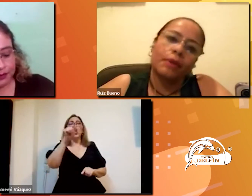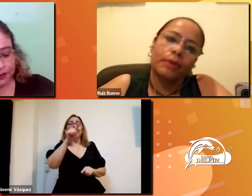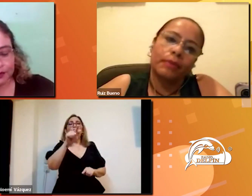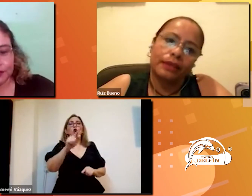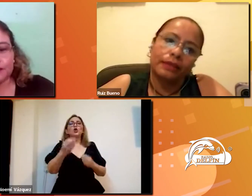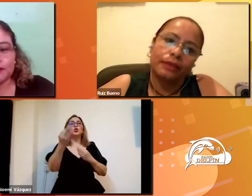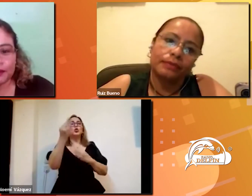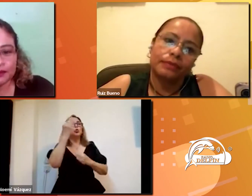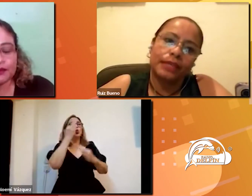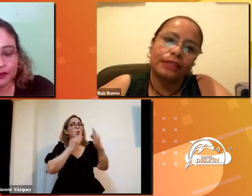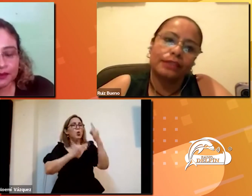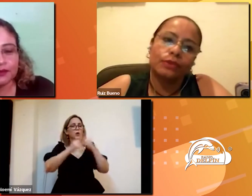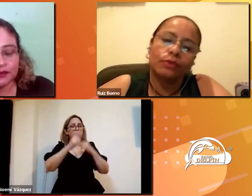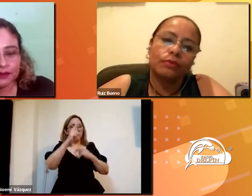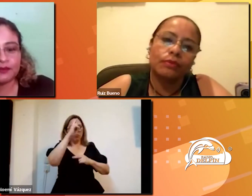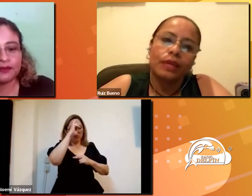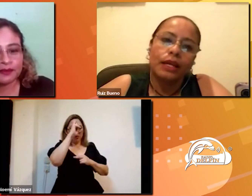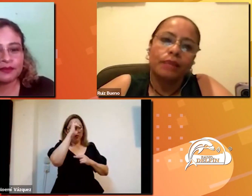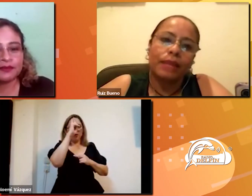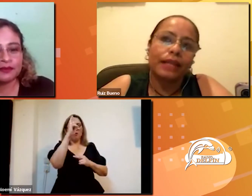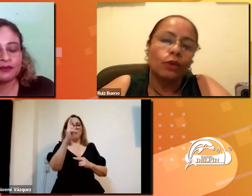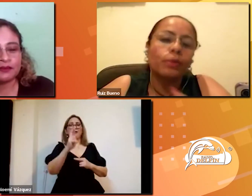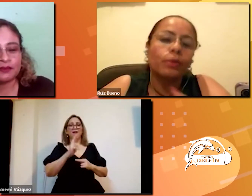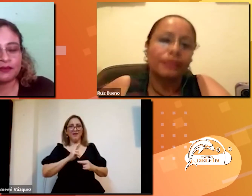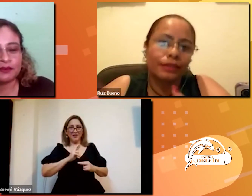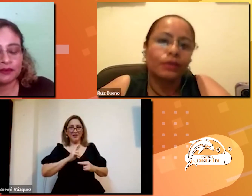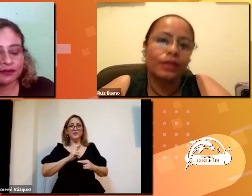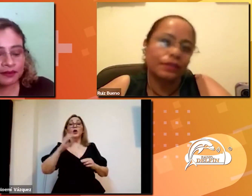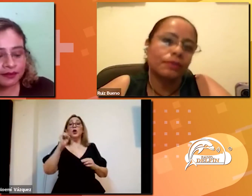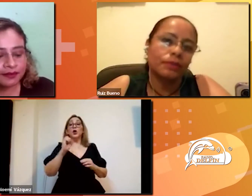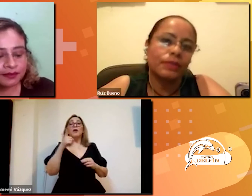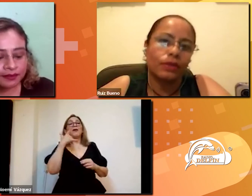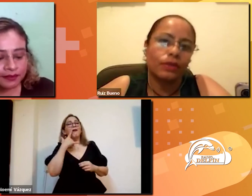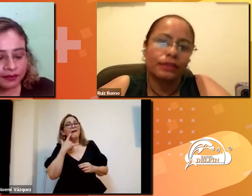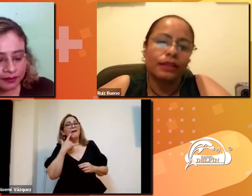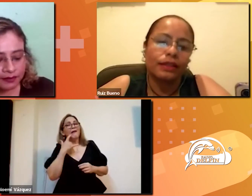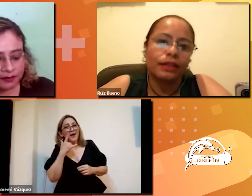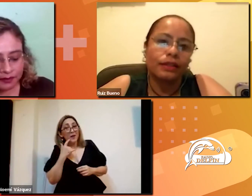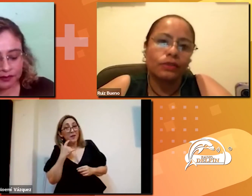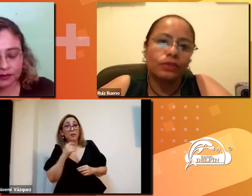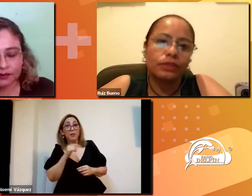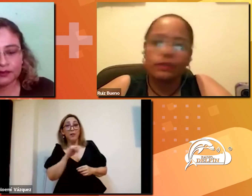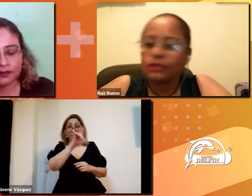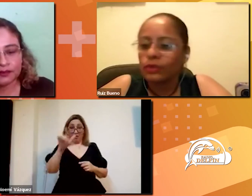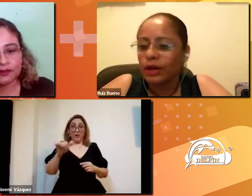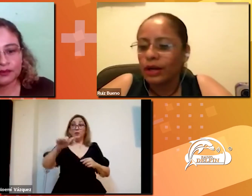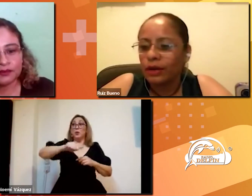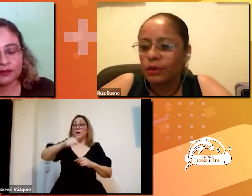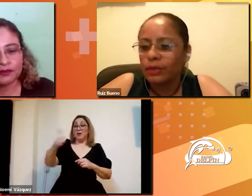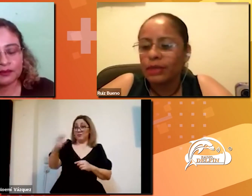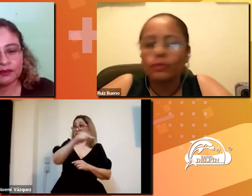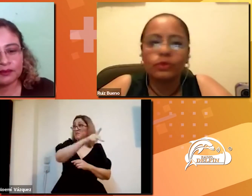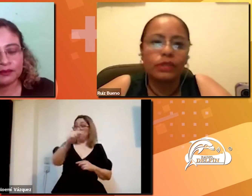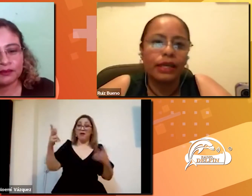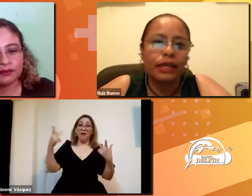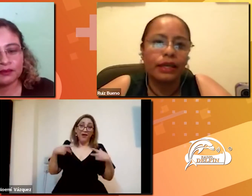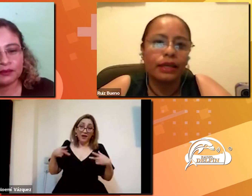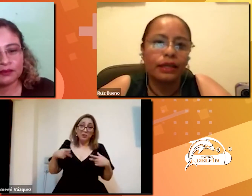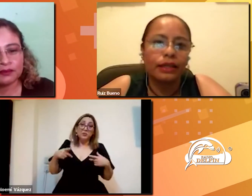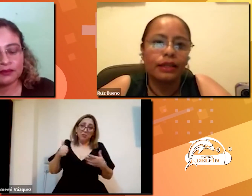trátate amablemente, que estas son, para que esto lo puedas hacer con las demás personas. Entonces, nunca